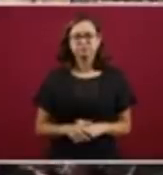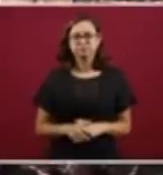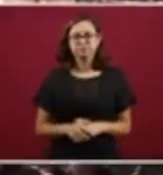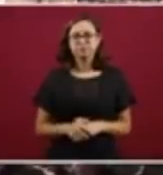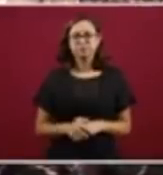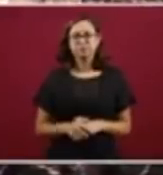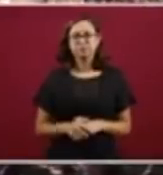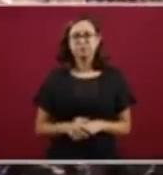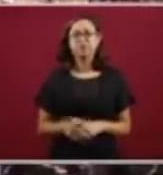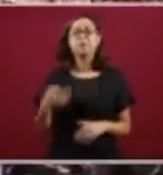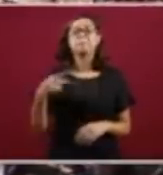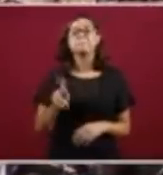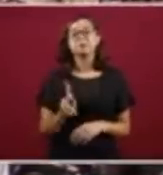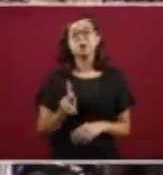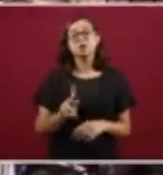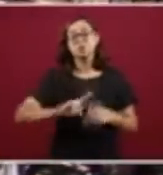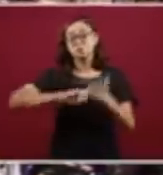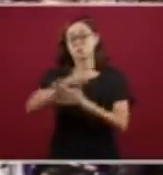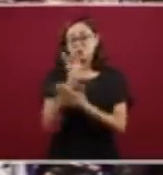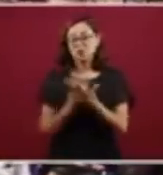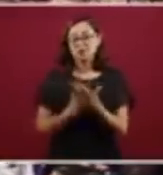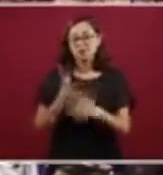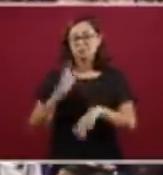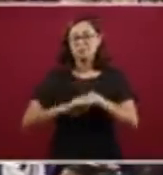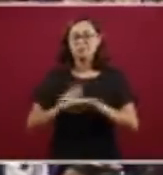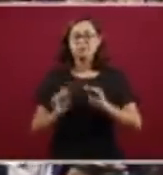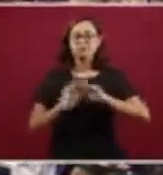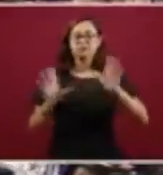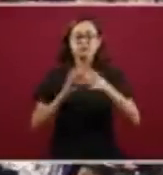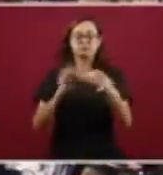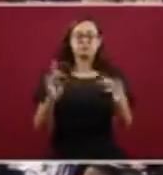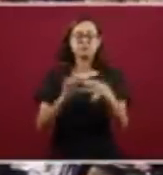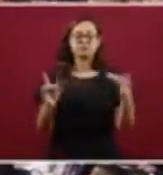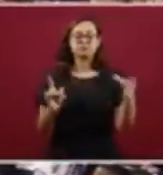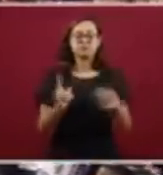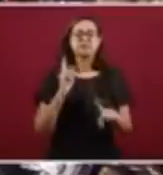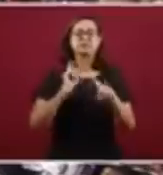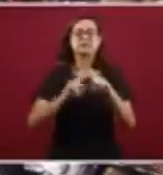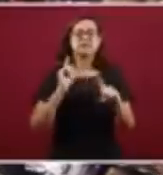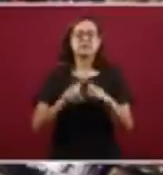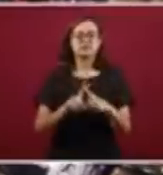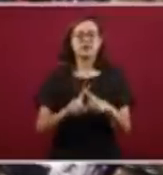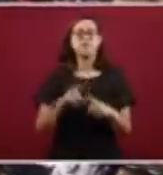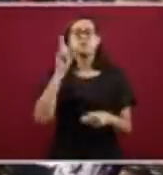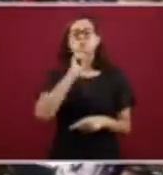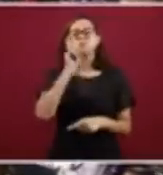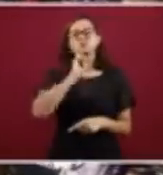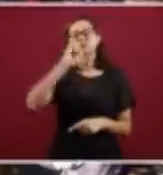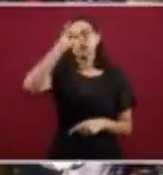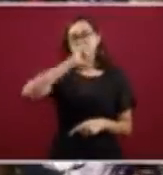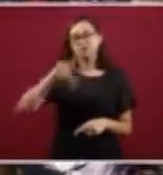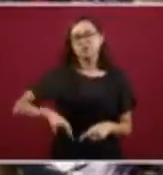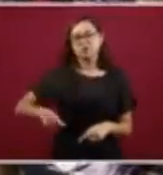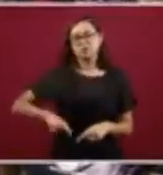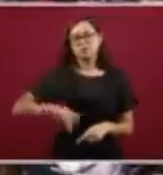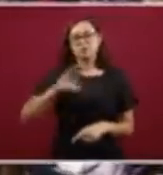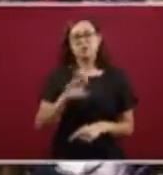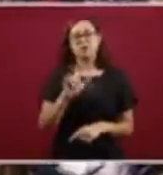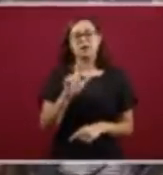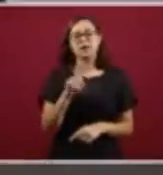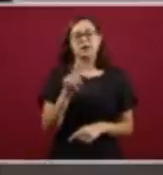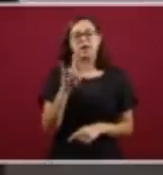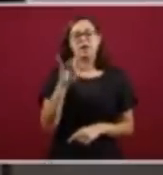quienes van a explicar, pues es la jefa de gobierno, Claudia Sheinbaum, por lo